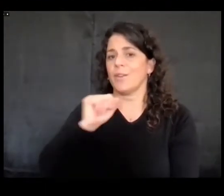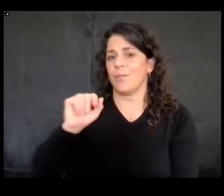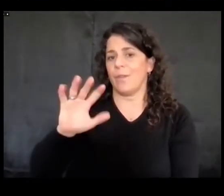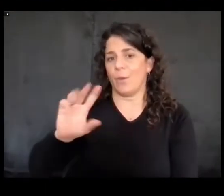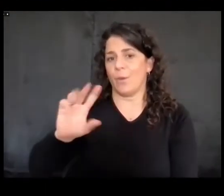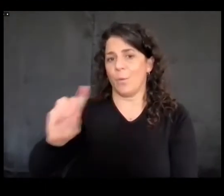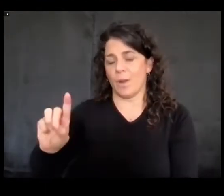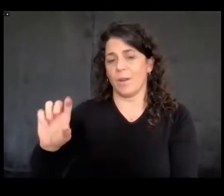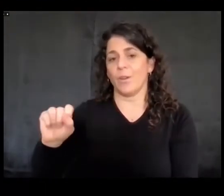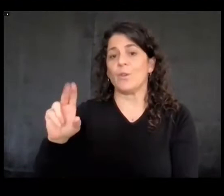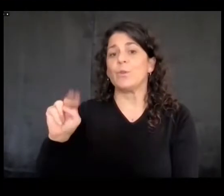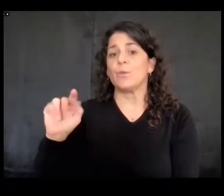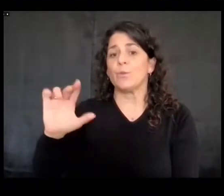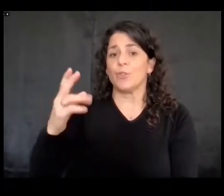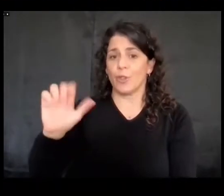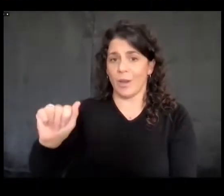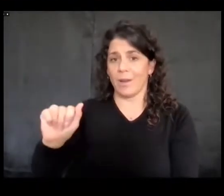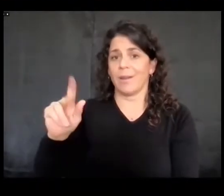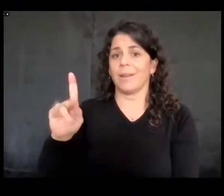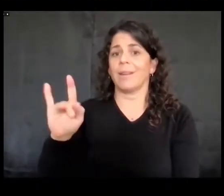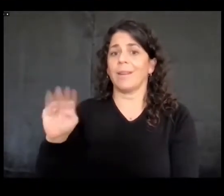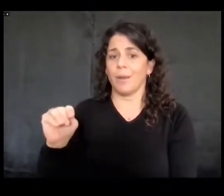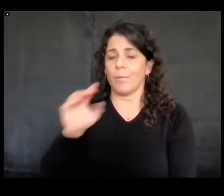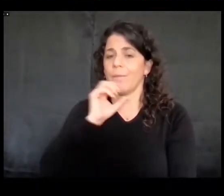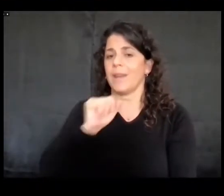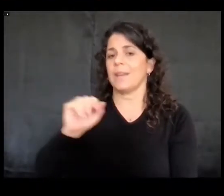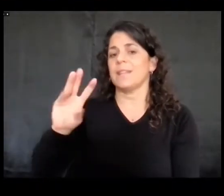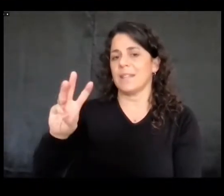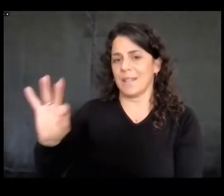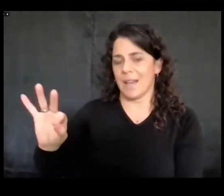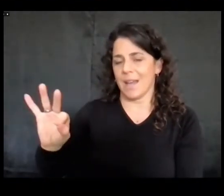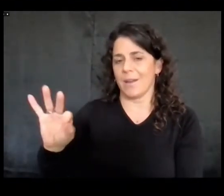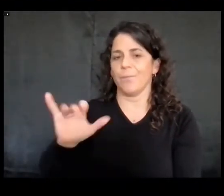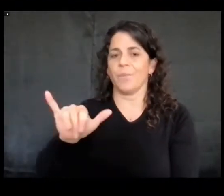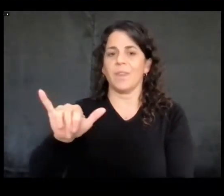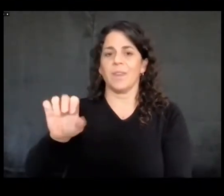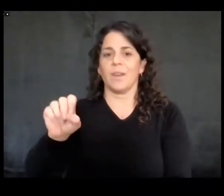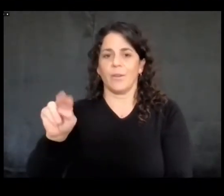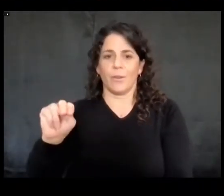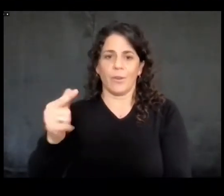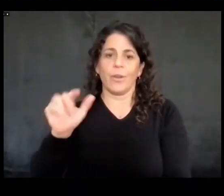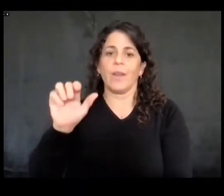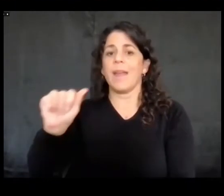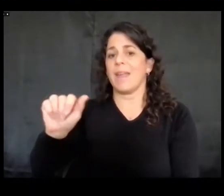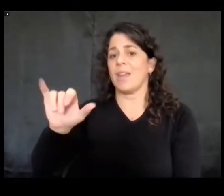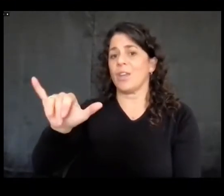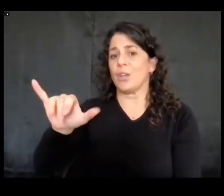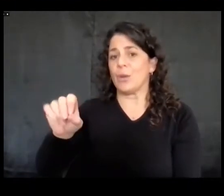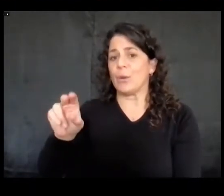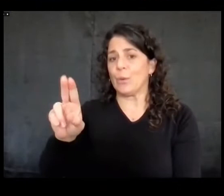son joaquín 69 años yungay